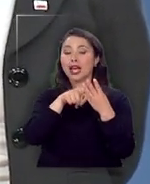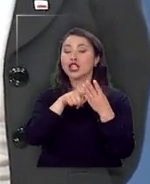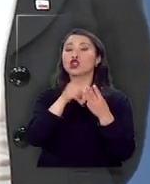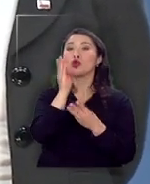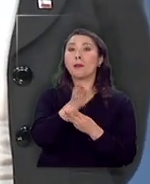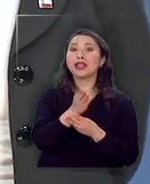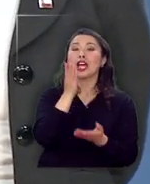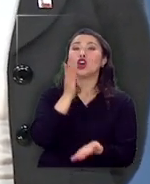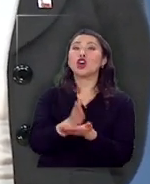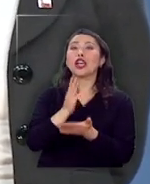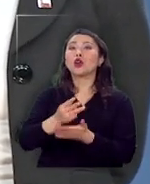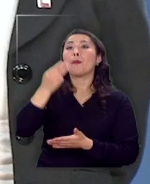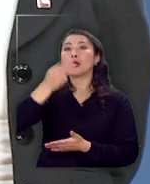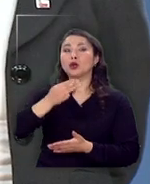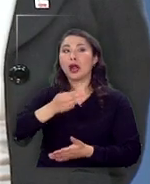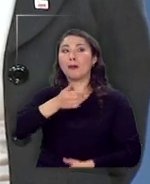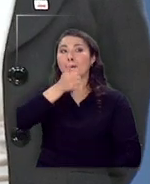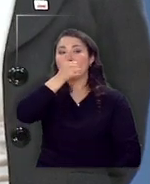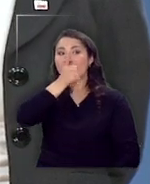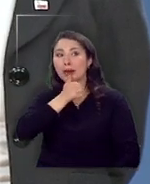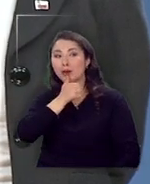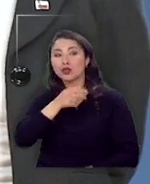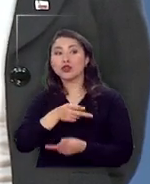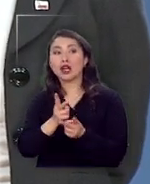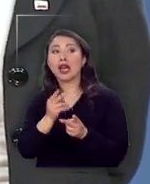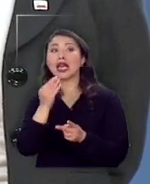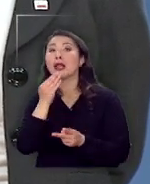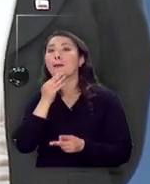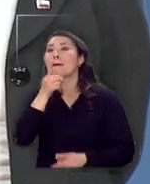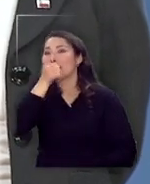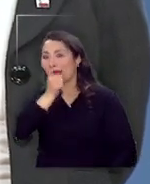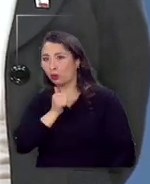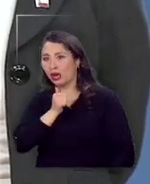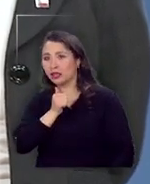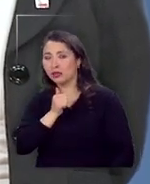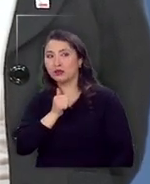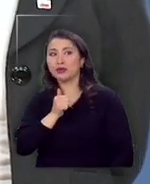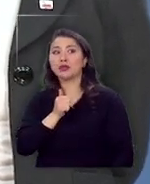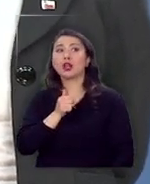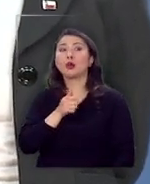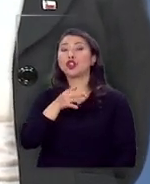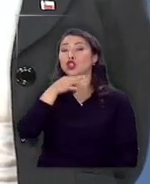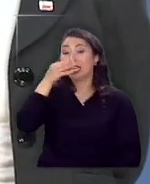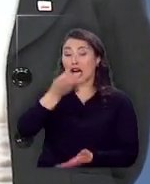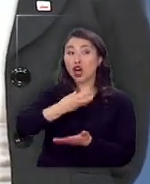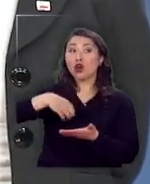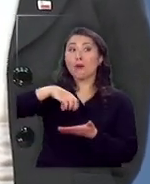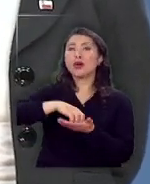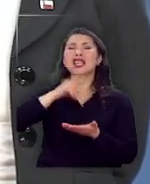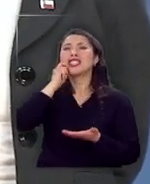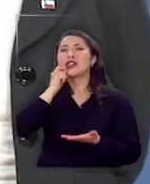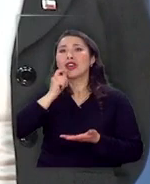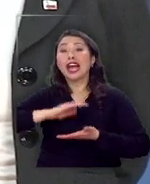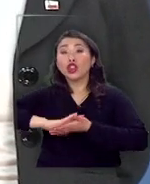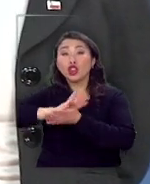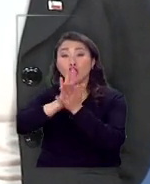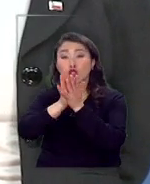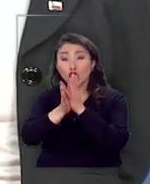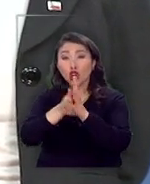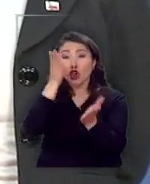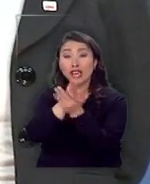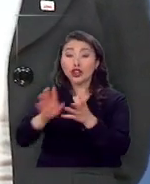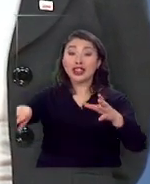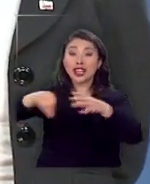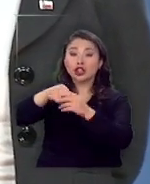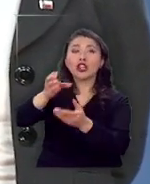municipales particulares subvencionados y particulares es decir cuando nombré las comunas todos los colegios de esas